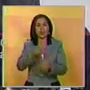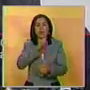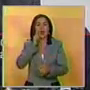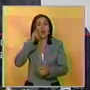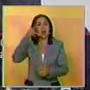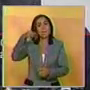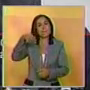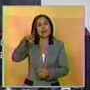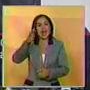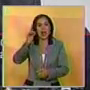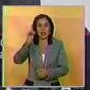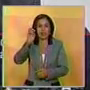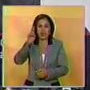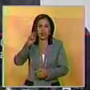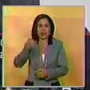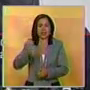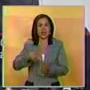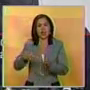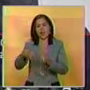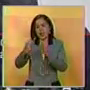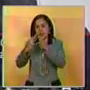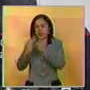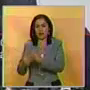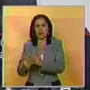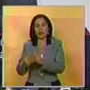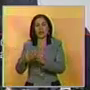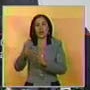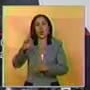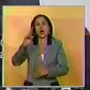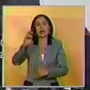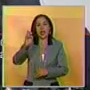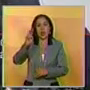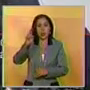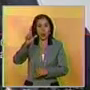Pradera, ubicada pues en el barrio Raúl Leonis.